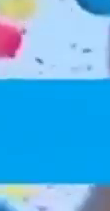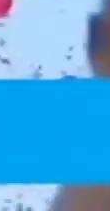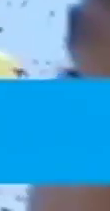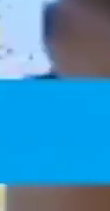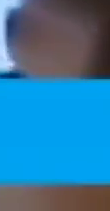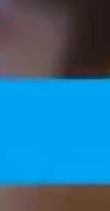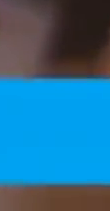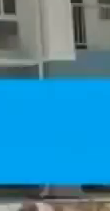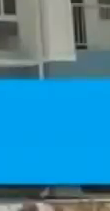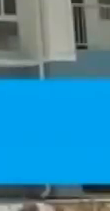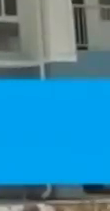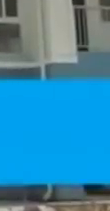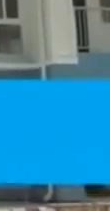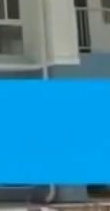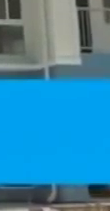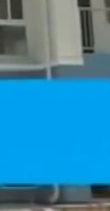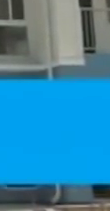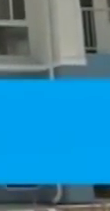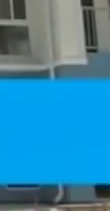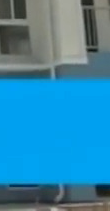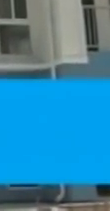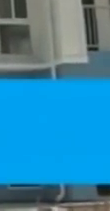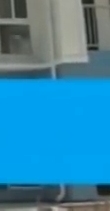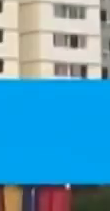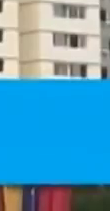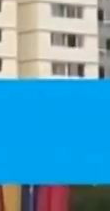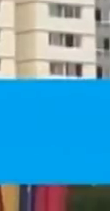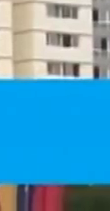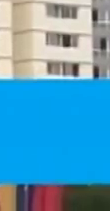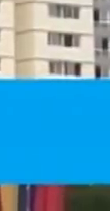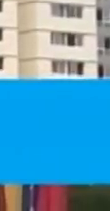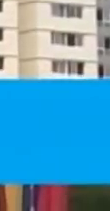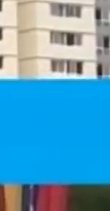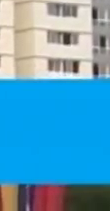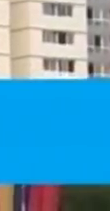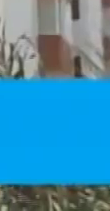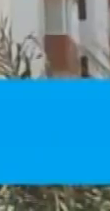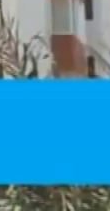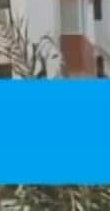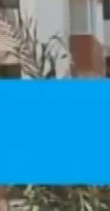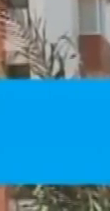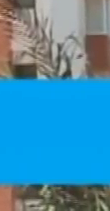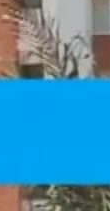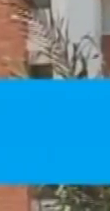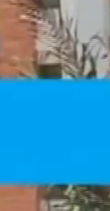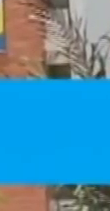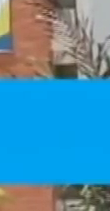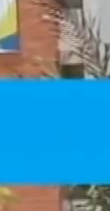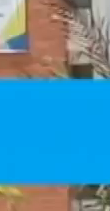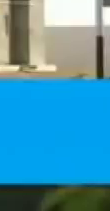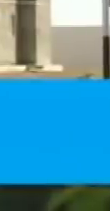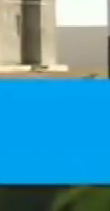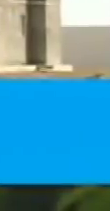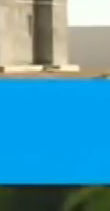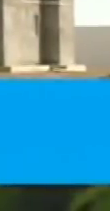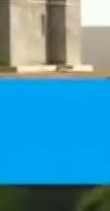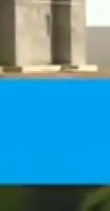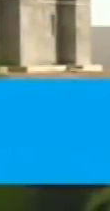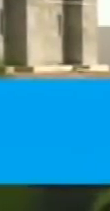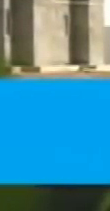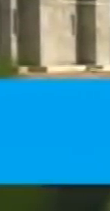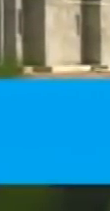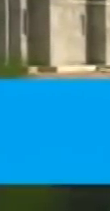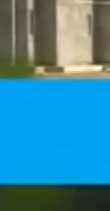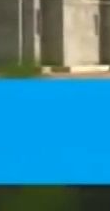Tuy, Luisa Cáceres de Arismendi, Ciudad Tiuna, Gigante Hugo Chávez, Urbanización